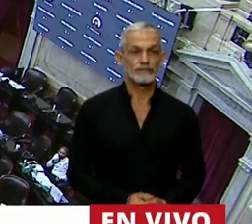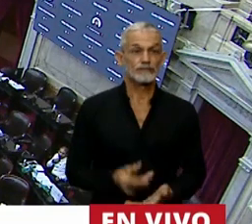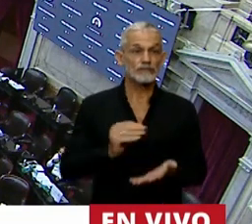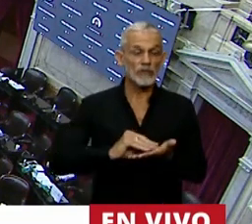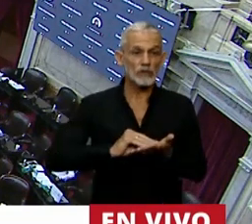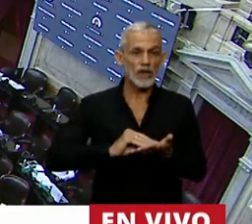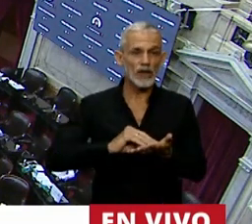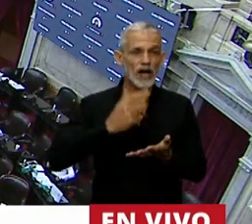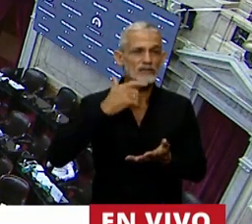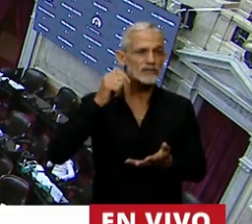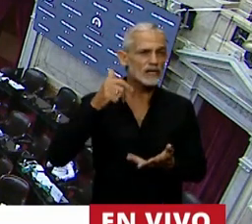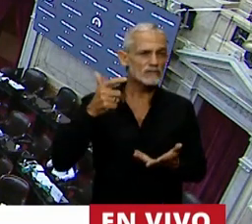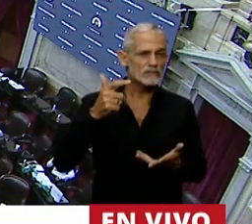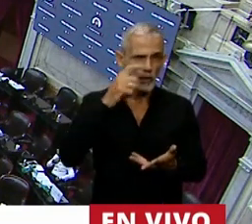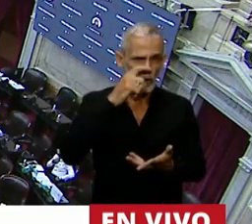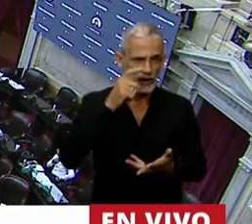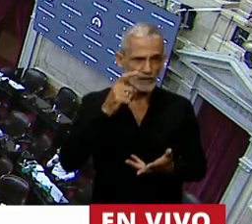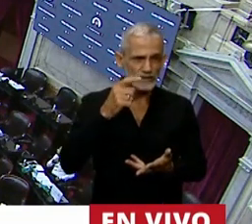Diputada San.